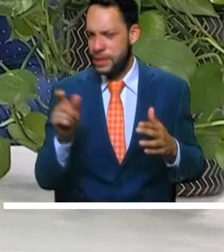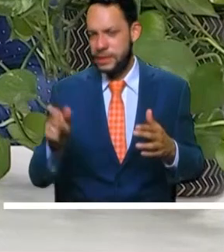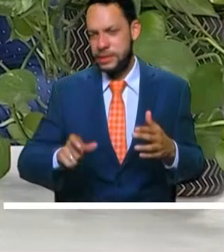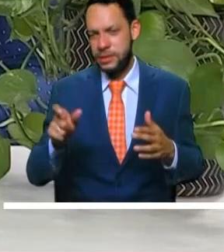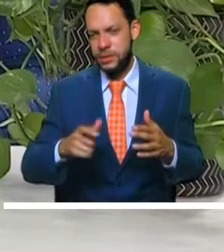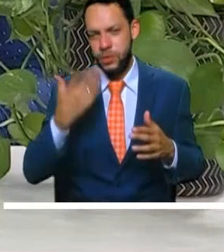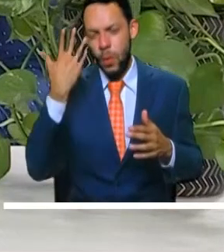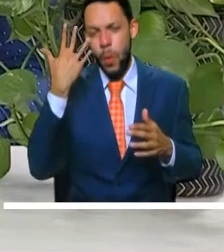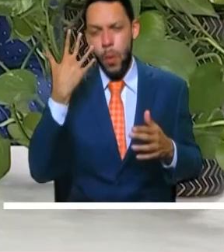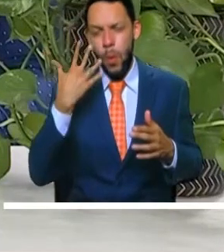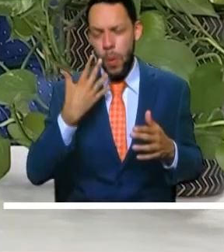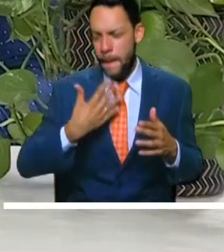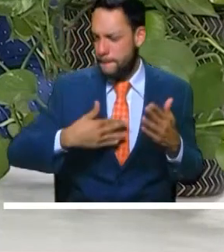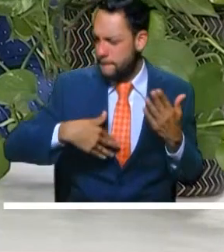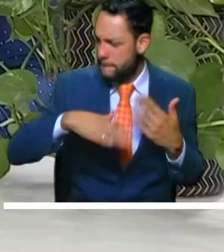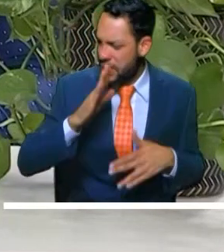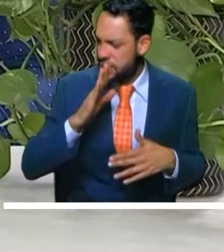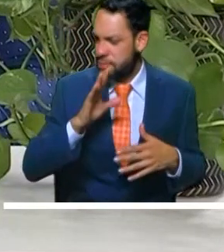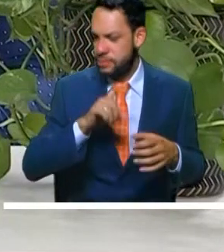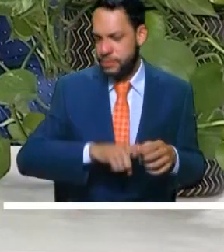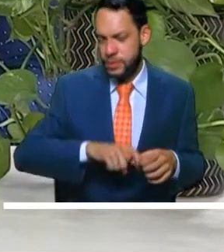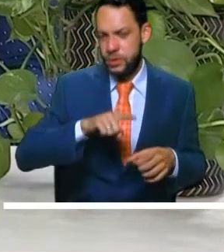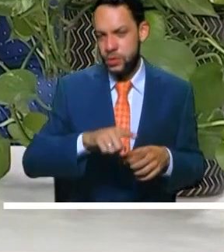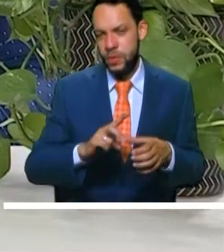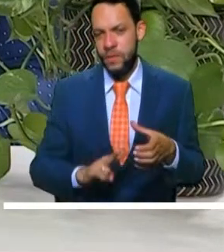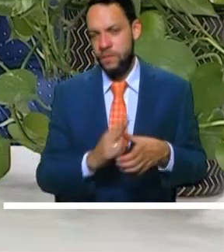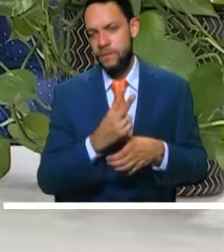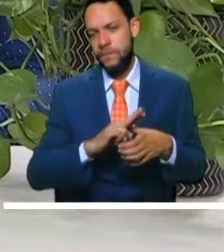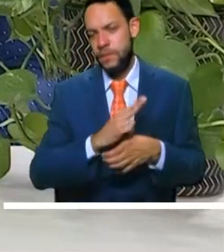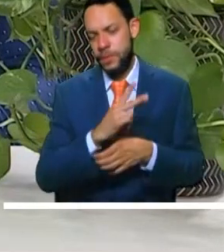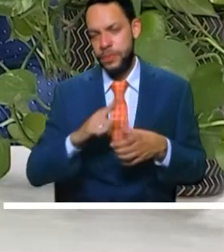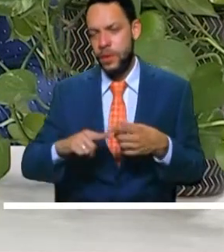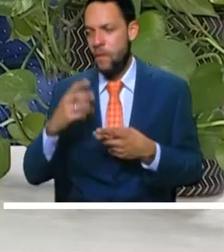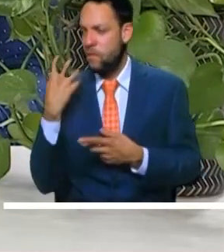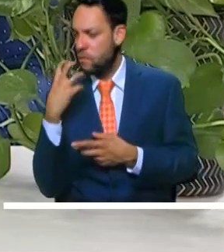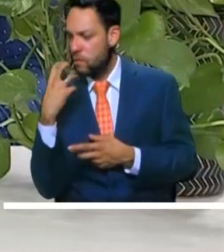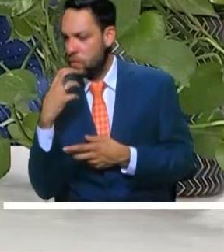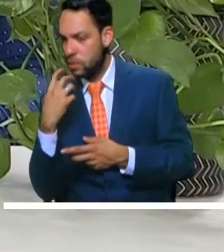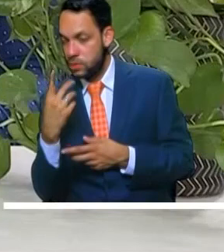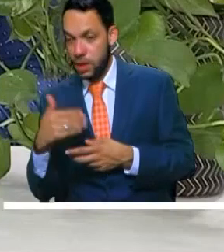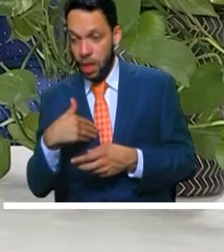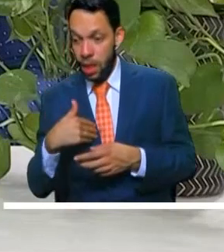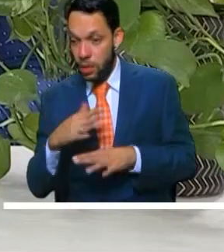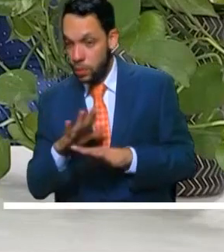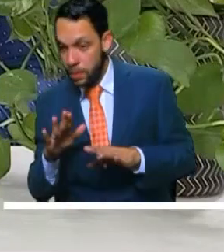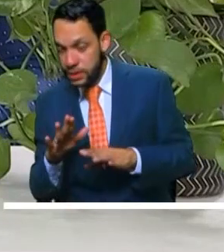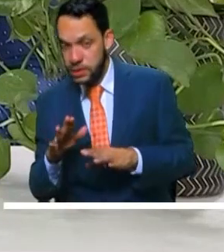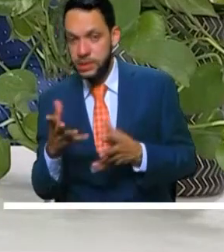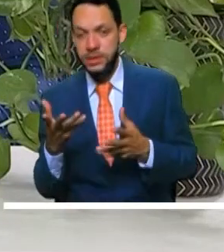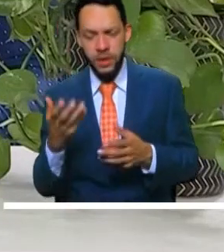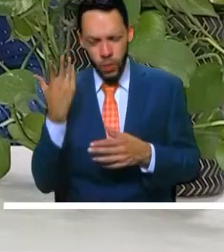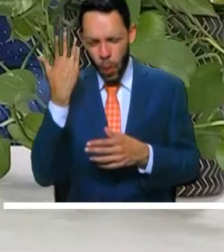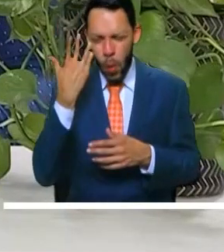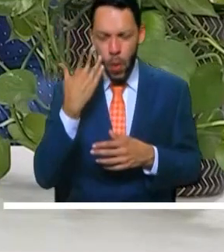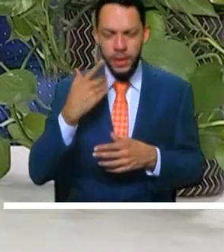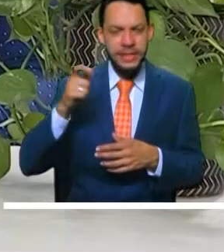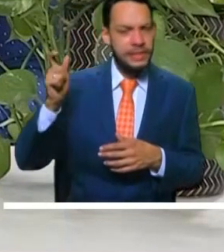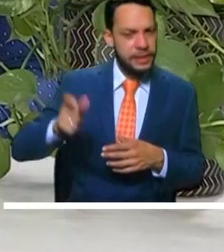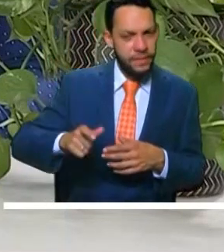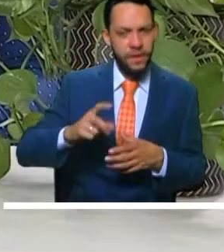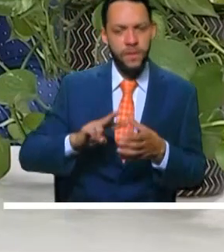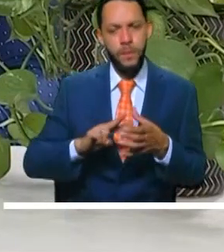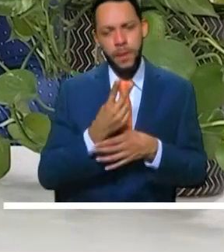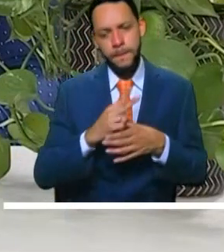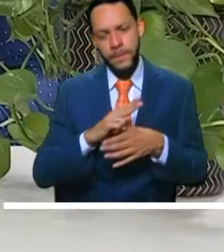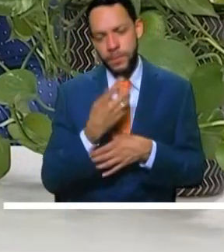consumirse diariamente. No podemos consumir frutas y vegetales solamente cuando tenemos ganas, sino que debe ser una rutina en nuestro diario vivir,